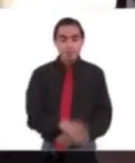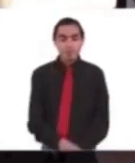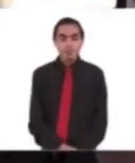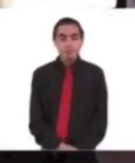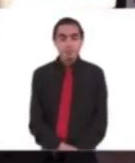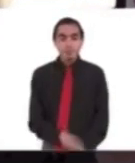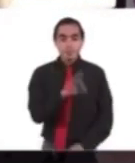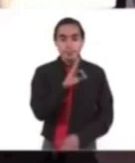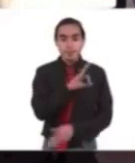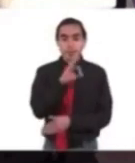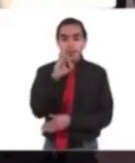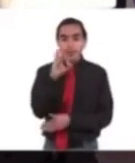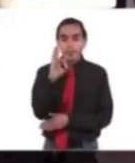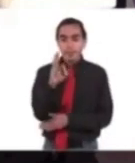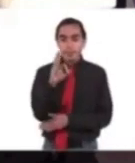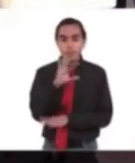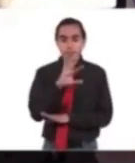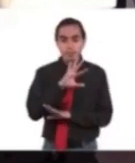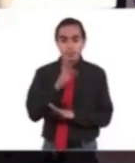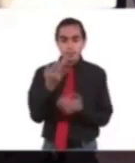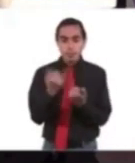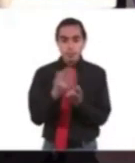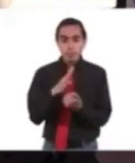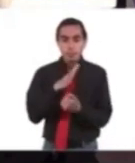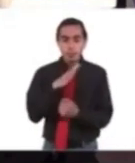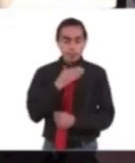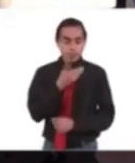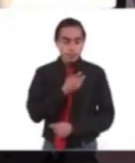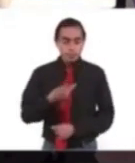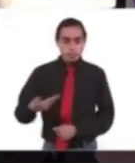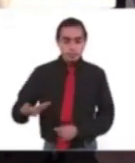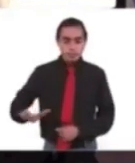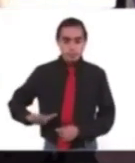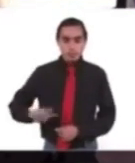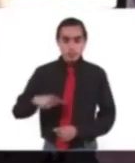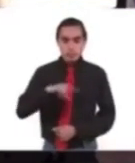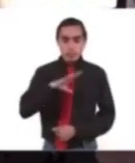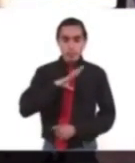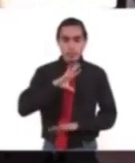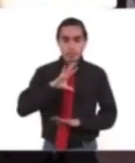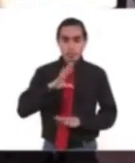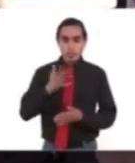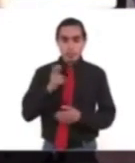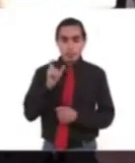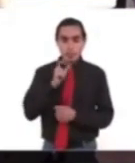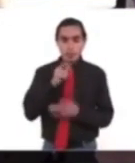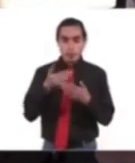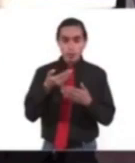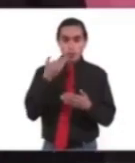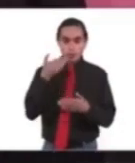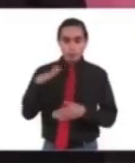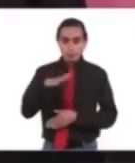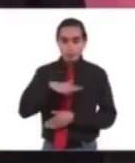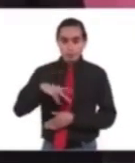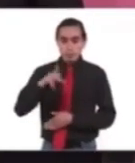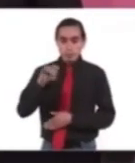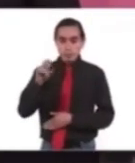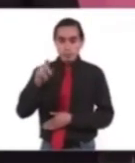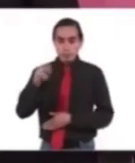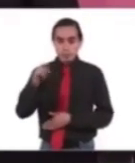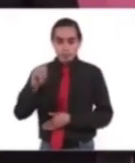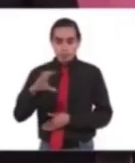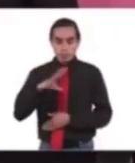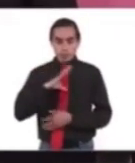nuestra fecha programada, y ya lo ha dicho nuestro señor presidente, la inauguración de la etapa 1 de Puerto Peñasco.